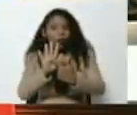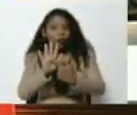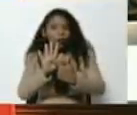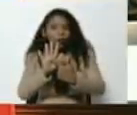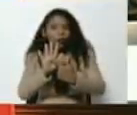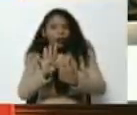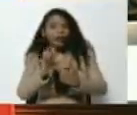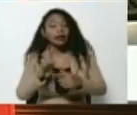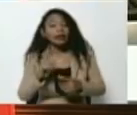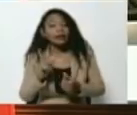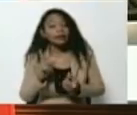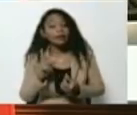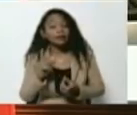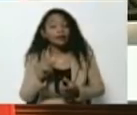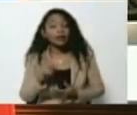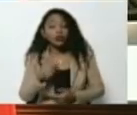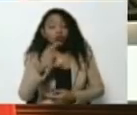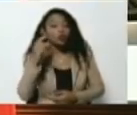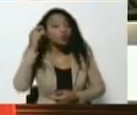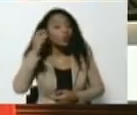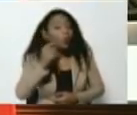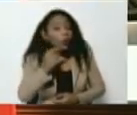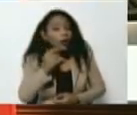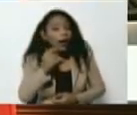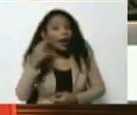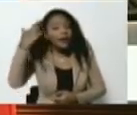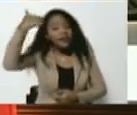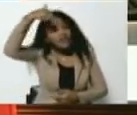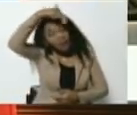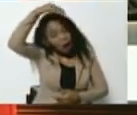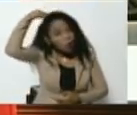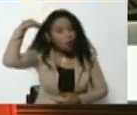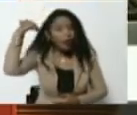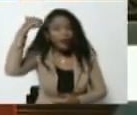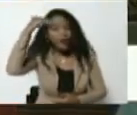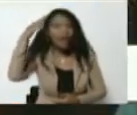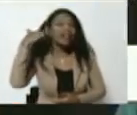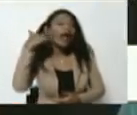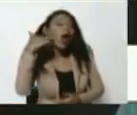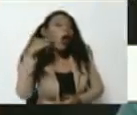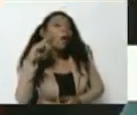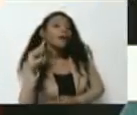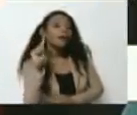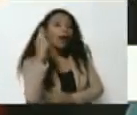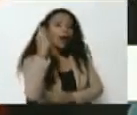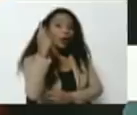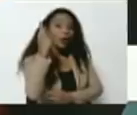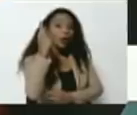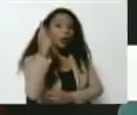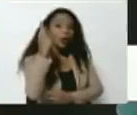en Antonio José de Sucre, en Rafael Urdaneta, en el negro primero.